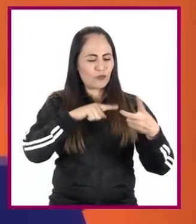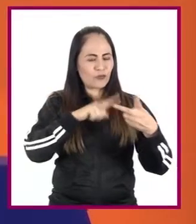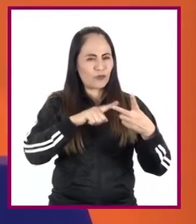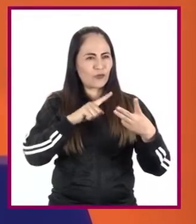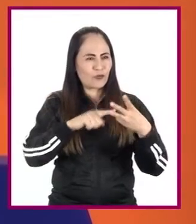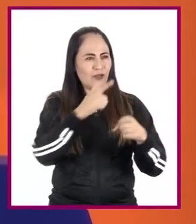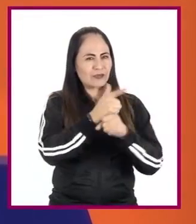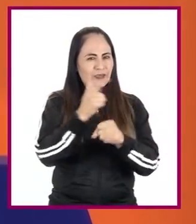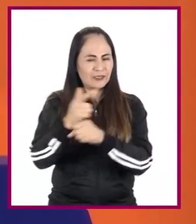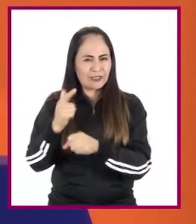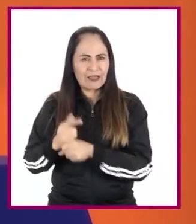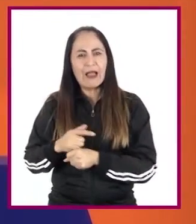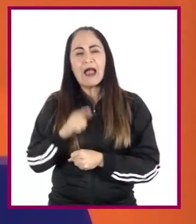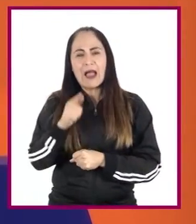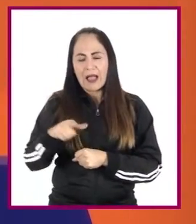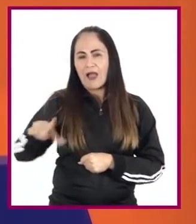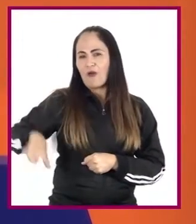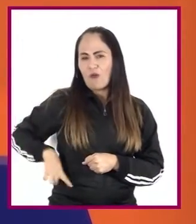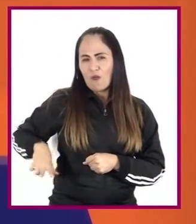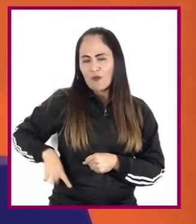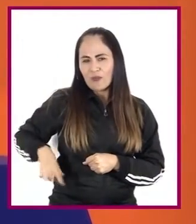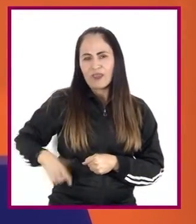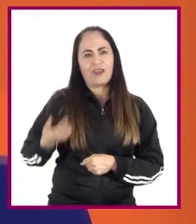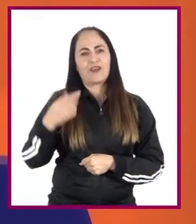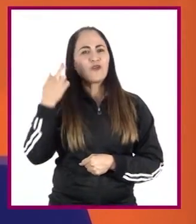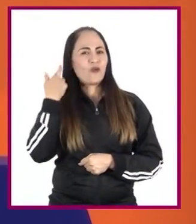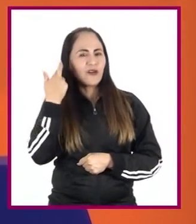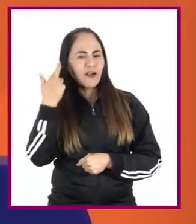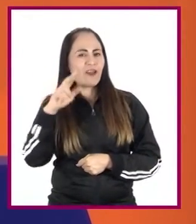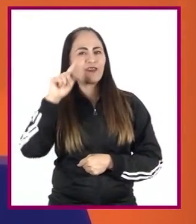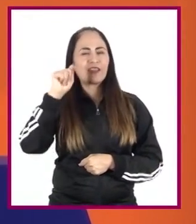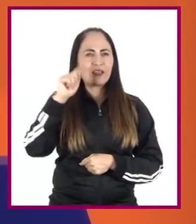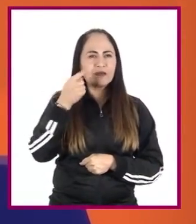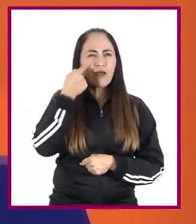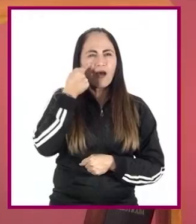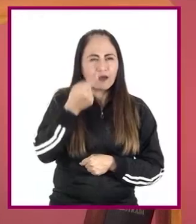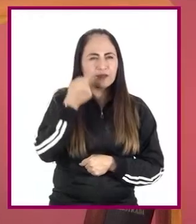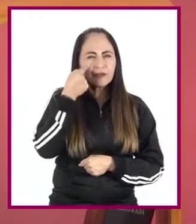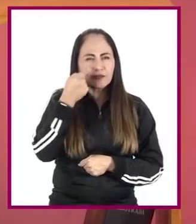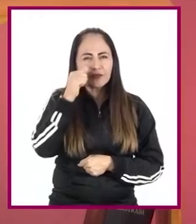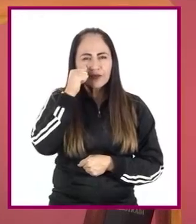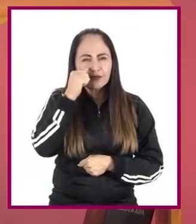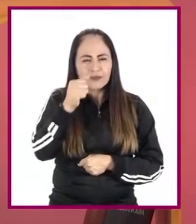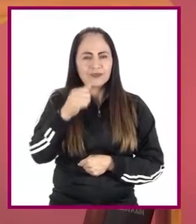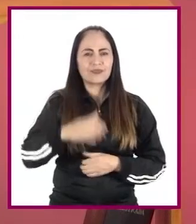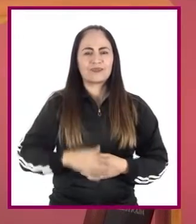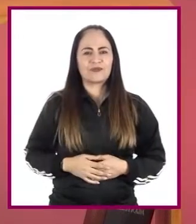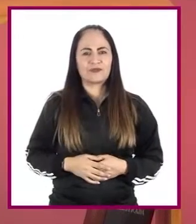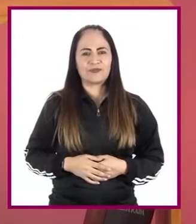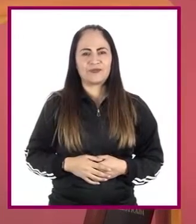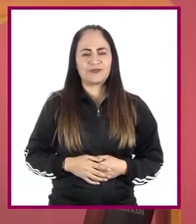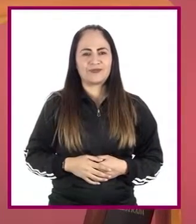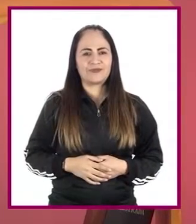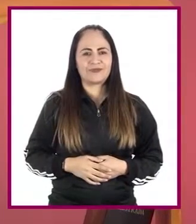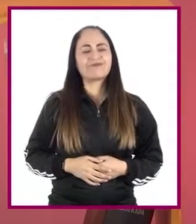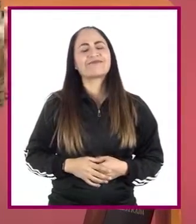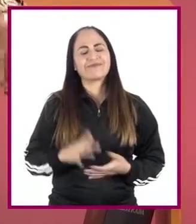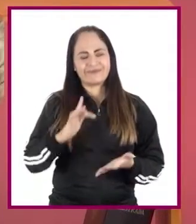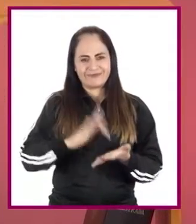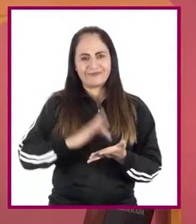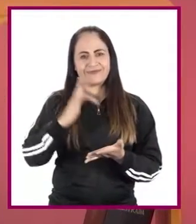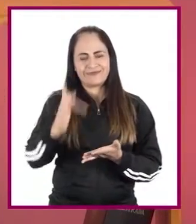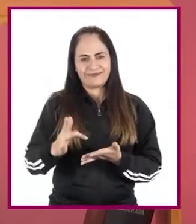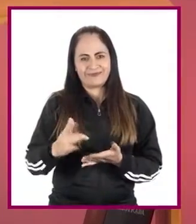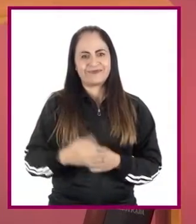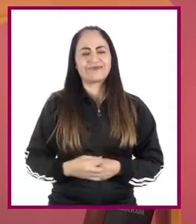atención a las campañas oficiales que aparecen en los distintos medios de comunicación. Gracias por compartir con nosotros